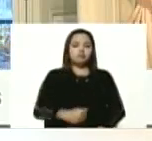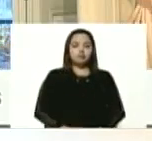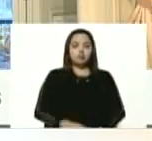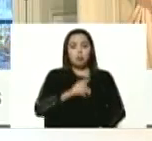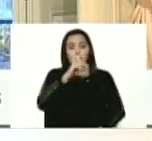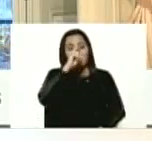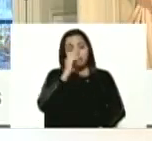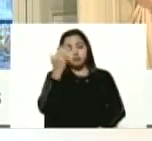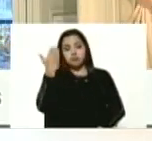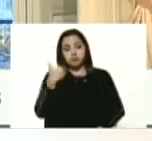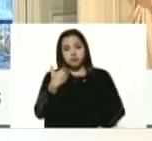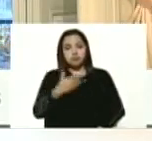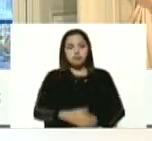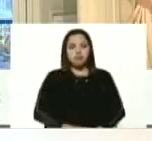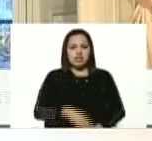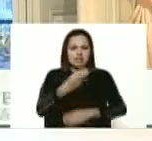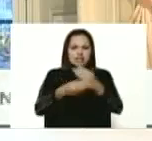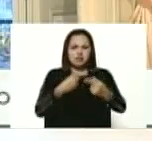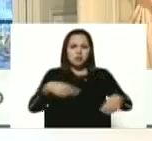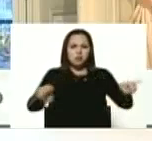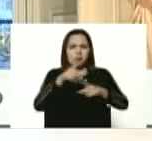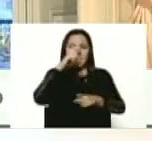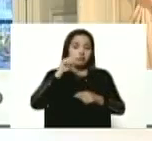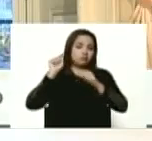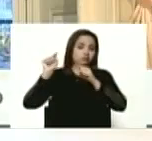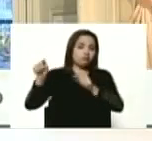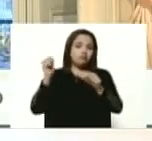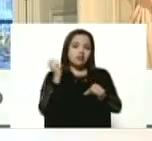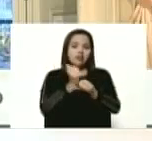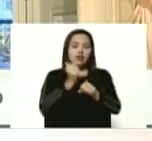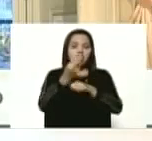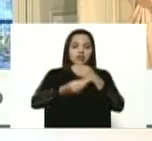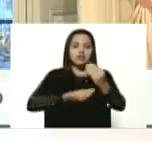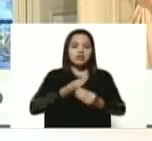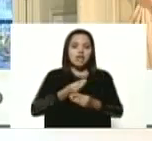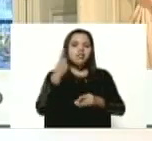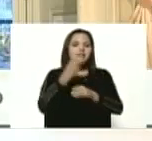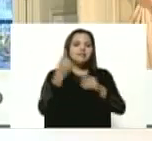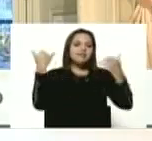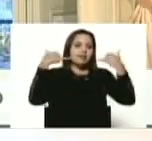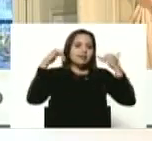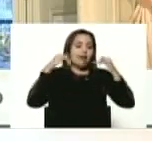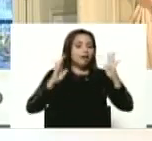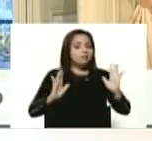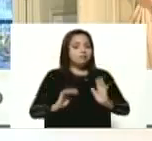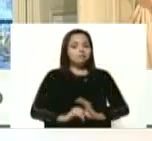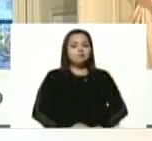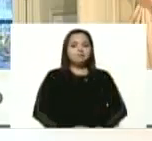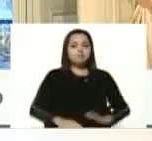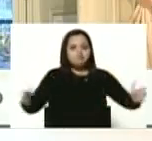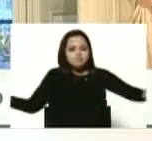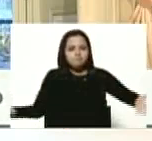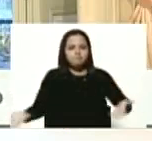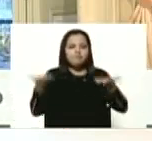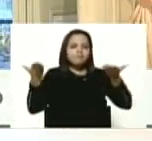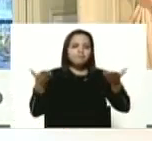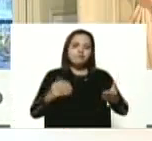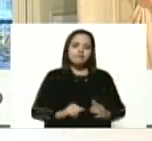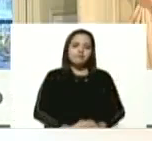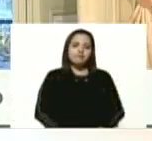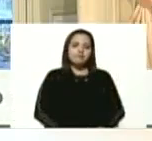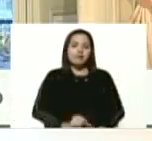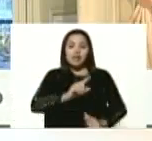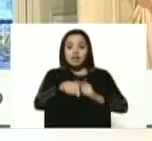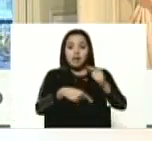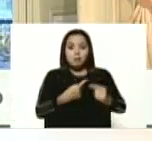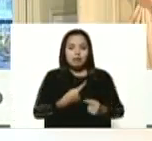hace un año, cumplimos año de eso, teníamos que celebrarlo, lanzamos, después de